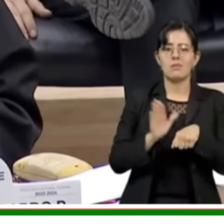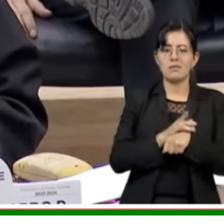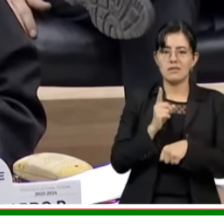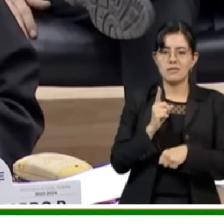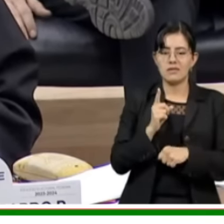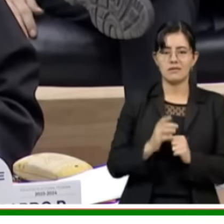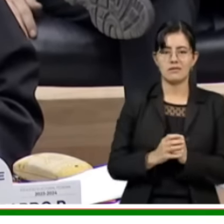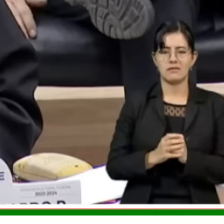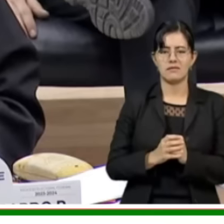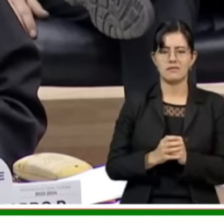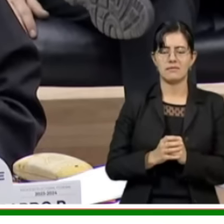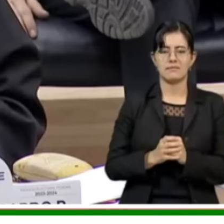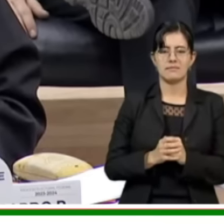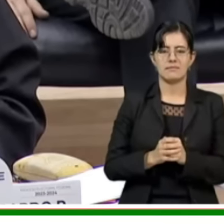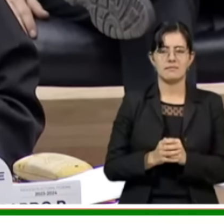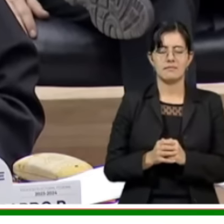además